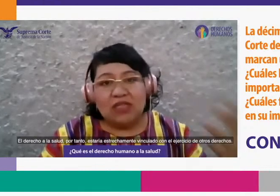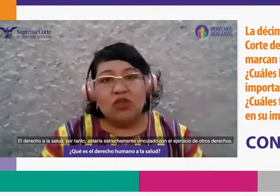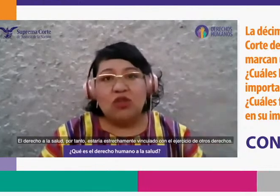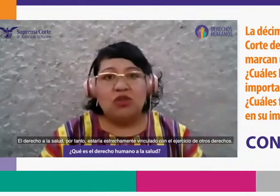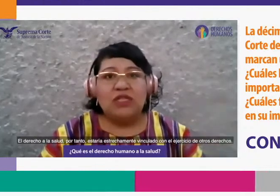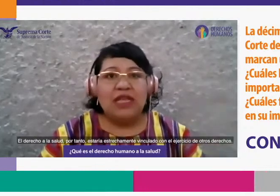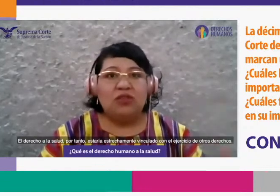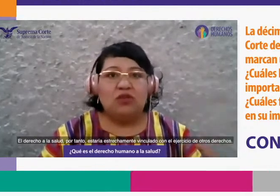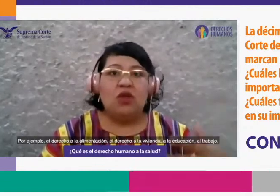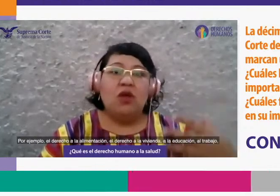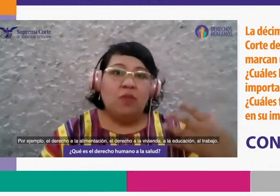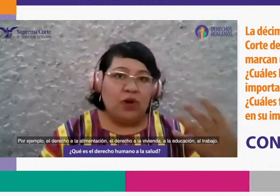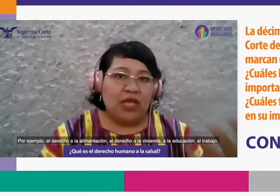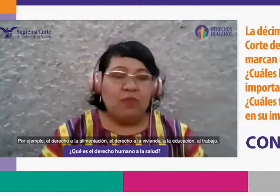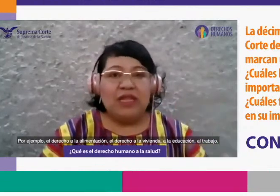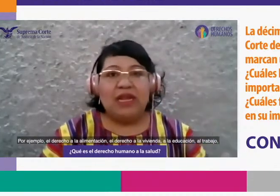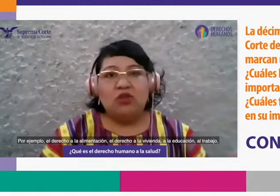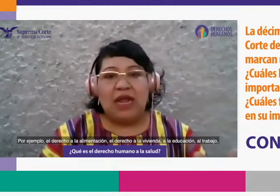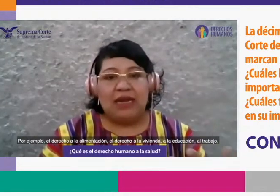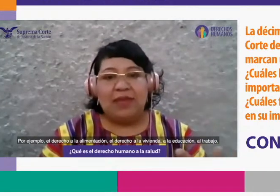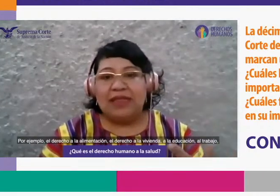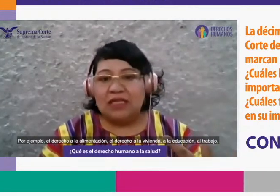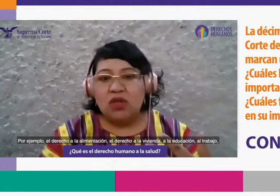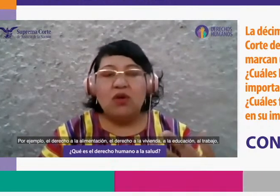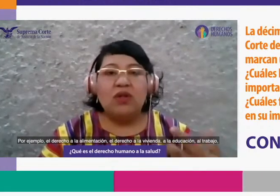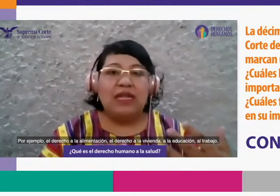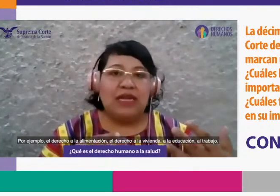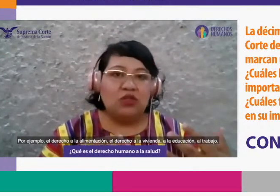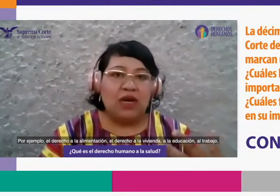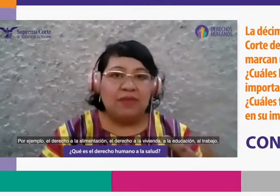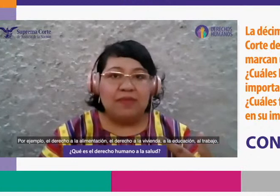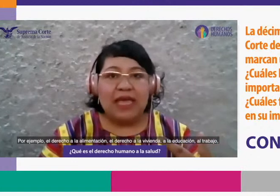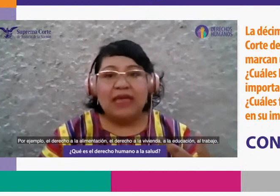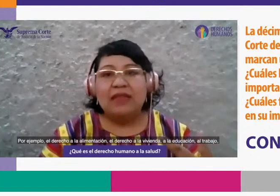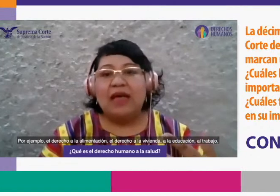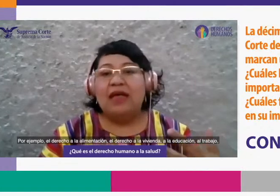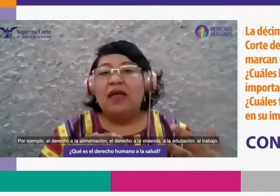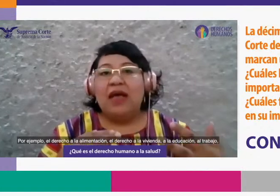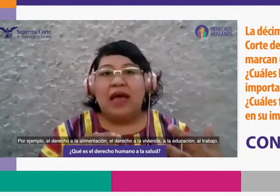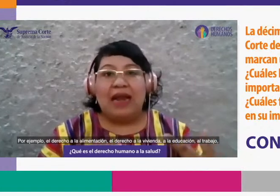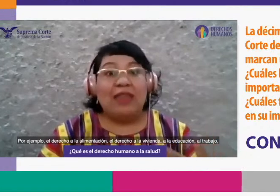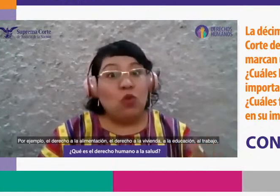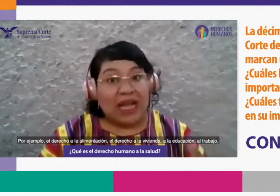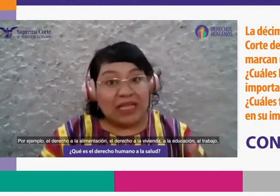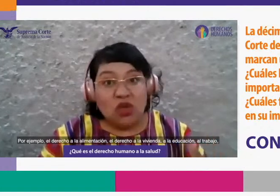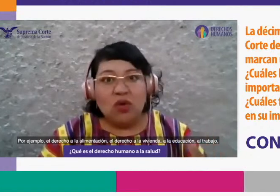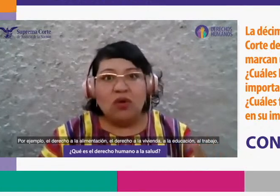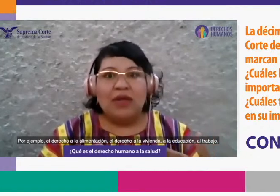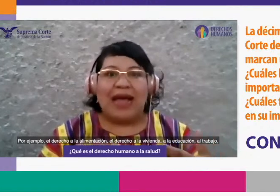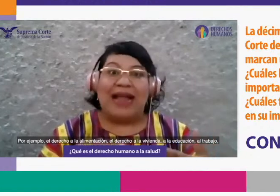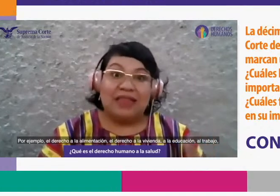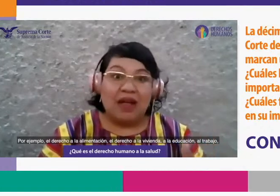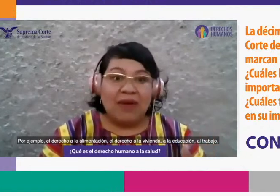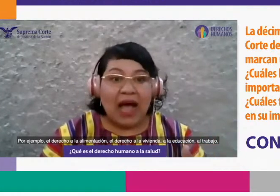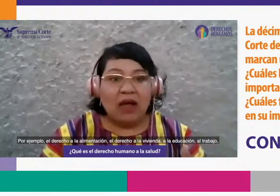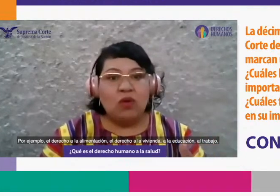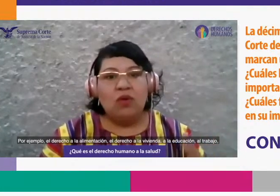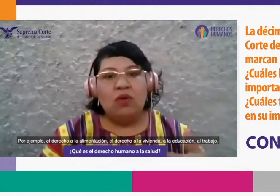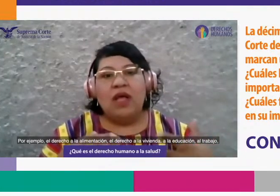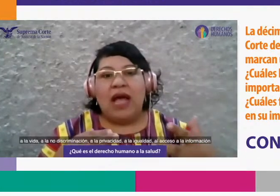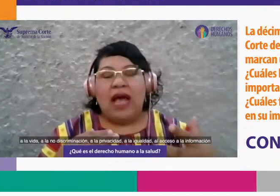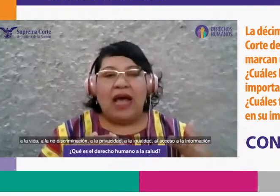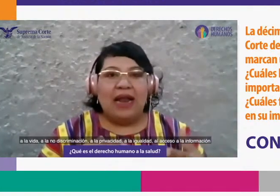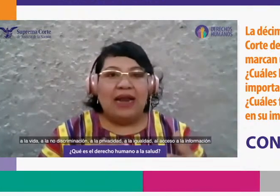el ejercicio de otros derechos, por ejemplo, el derecho a la alimentación, el derecho a la vivienda, a la educación, al